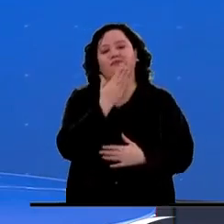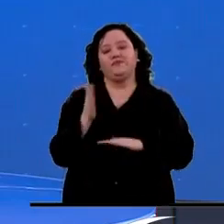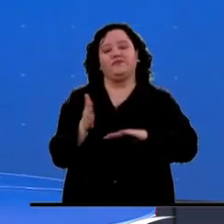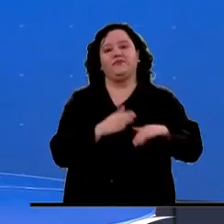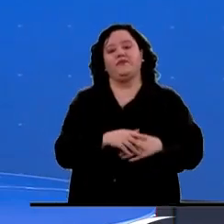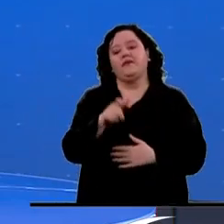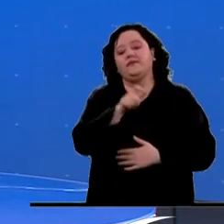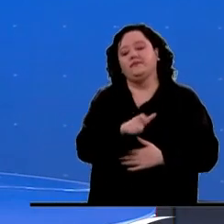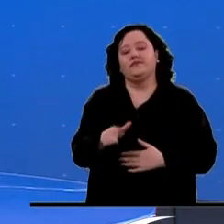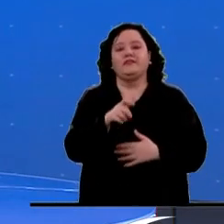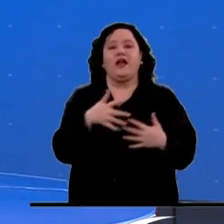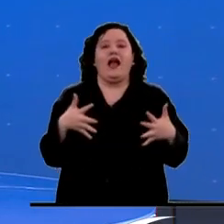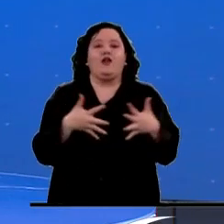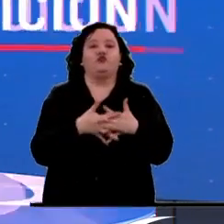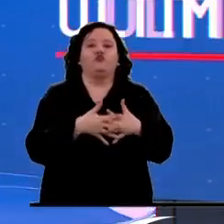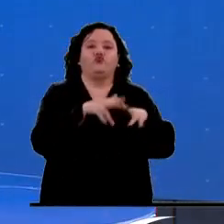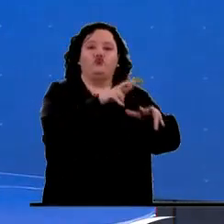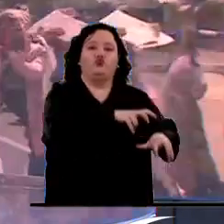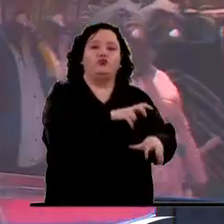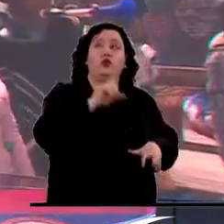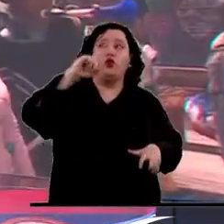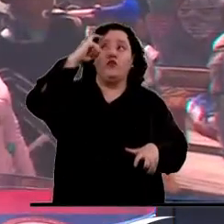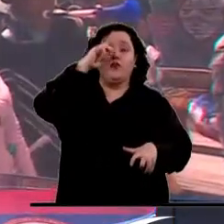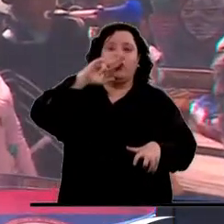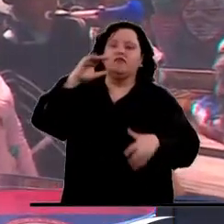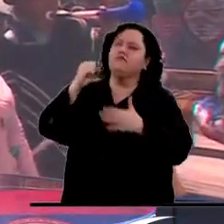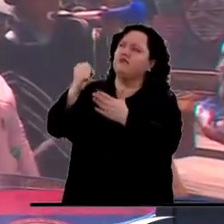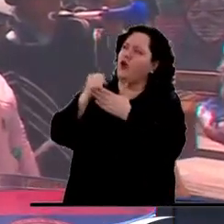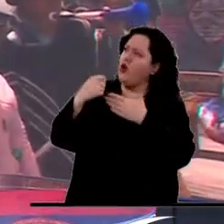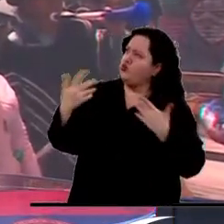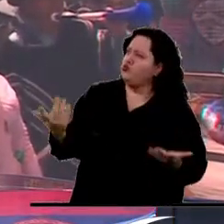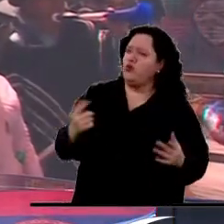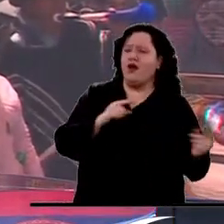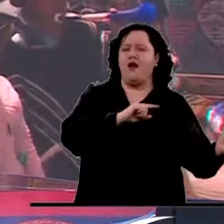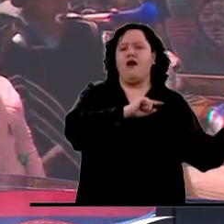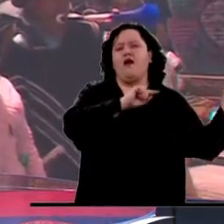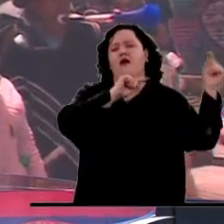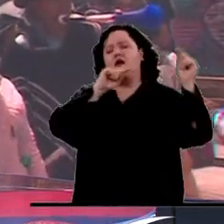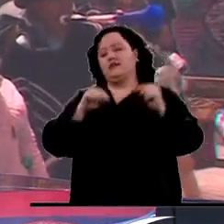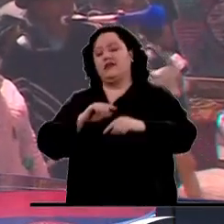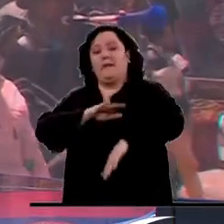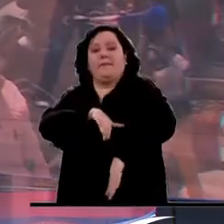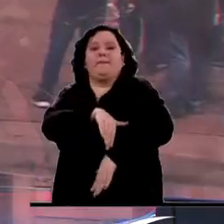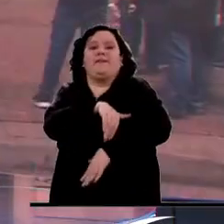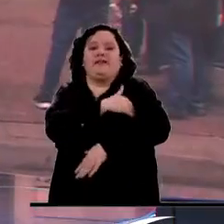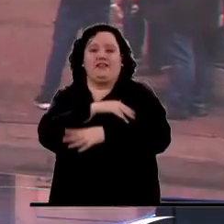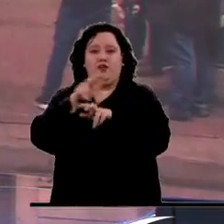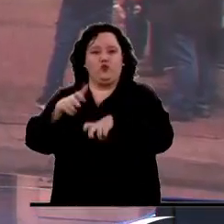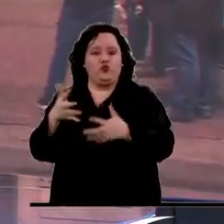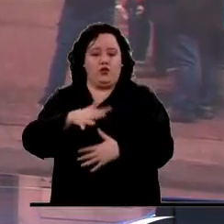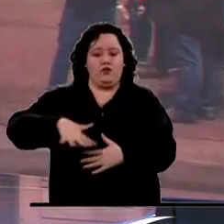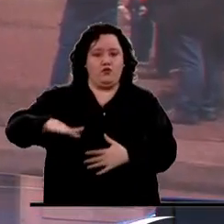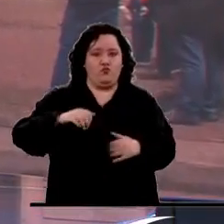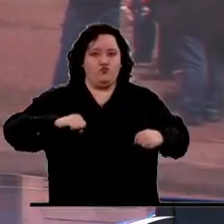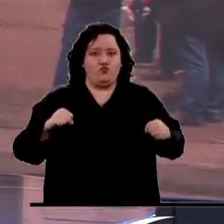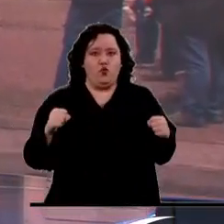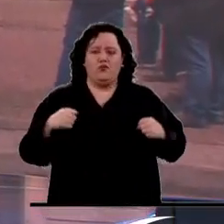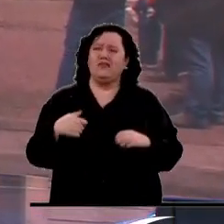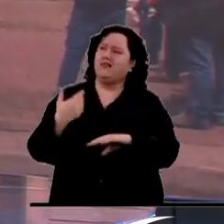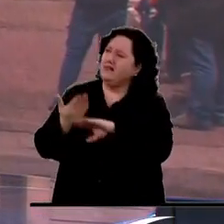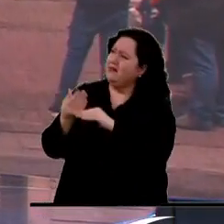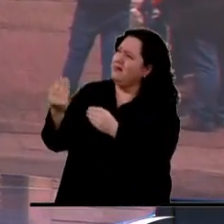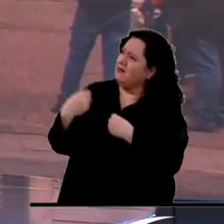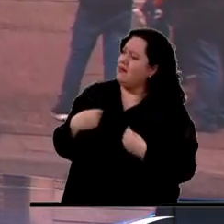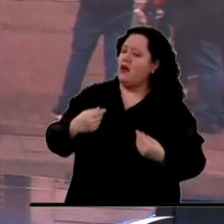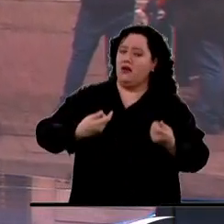y los arroceros del país le pidieron ayuda al gobierno nacional. Llegaron hasta el Ministerio de Agricultura en Bogotá para pedir incentivos que garanticen la